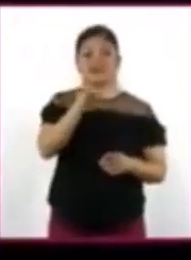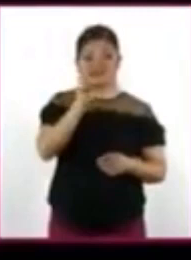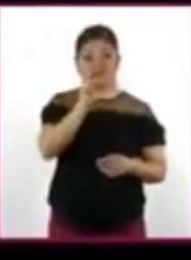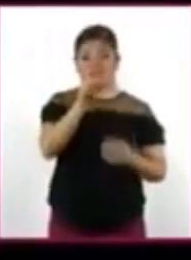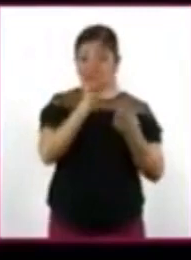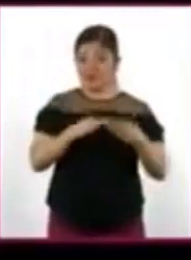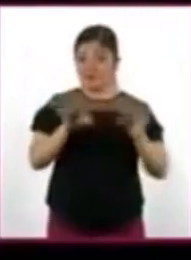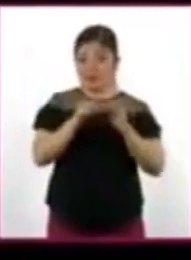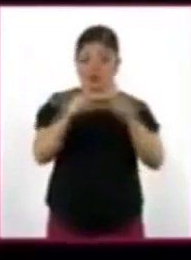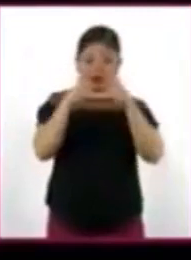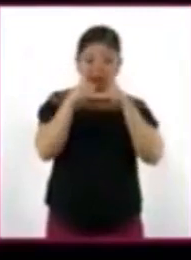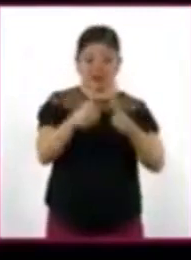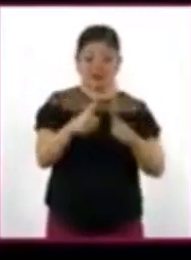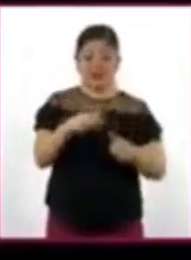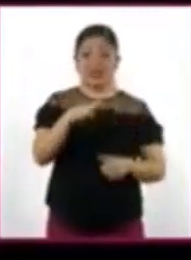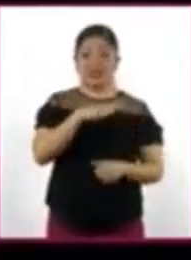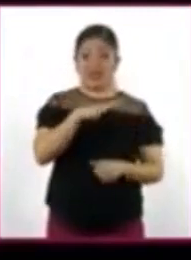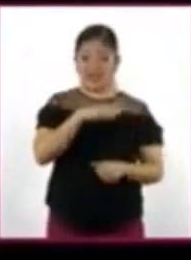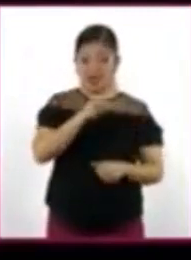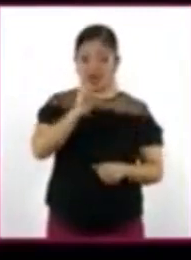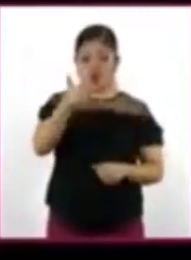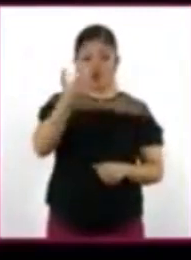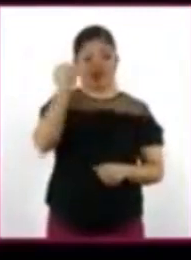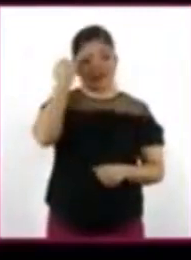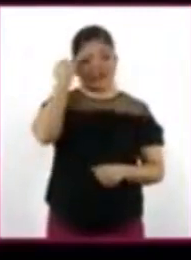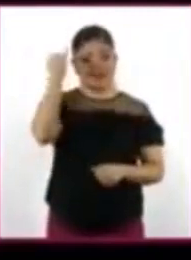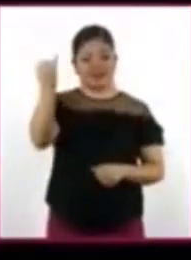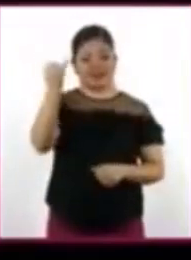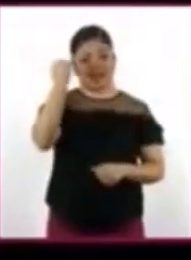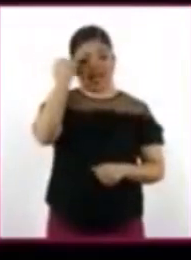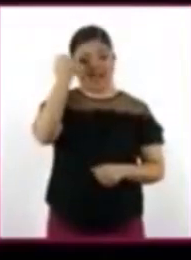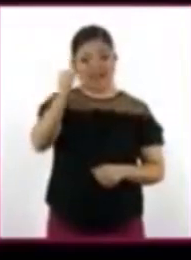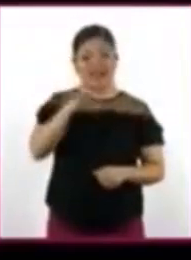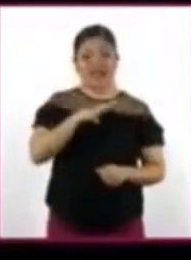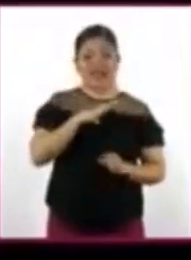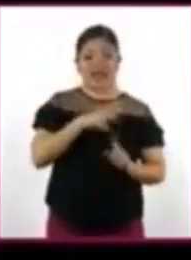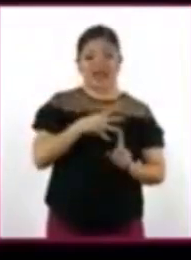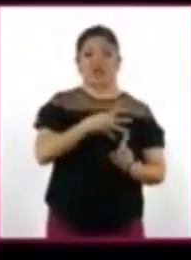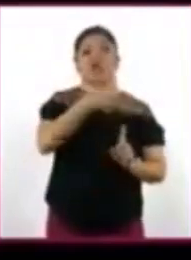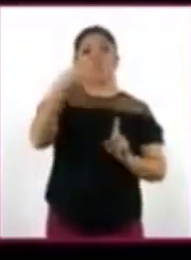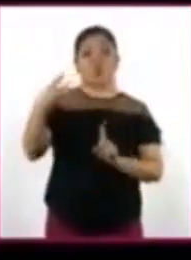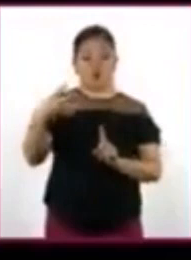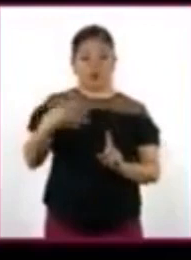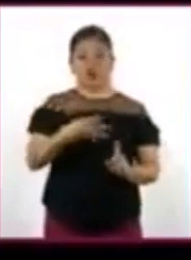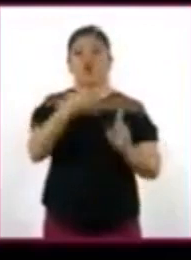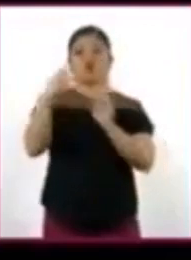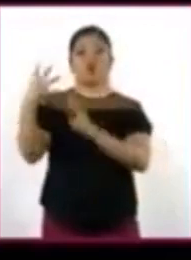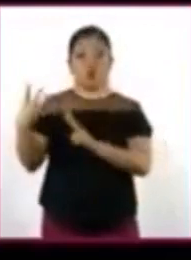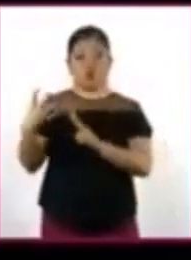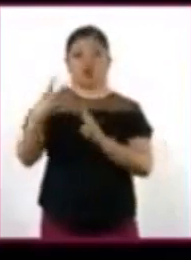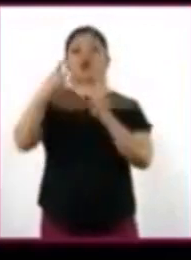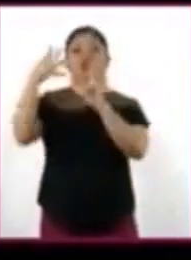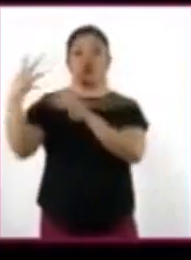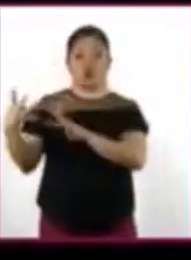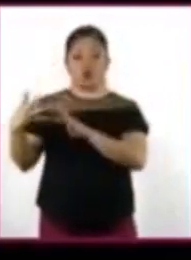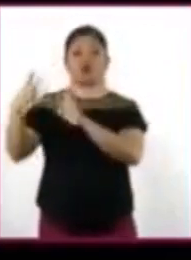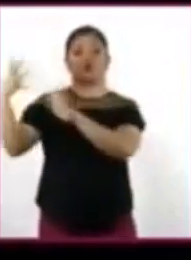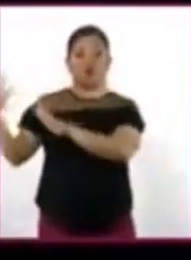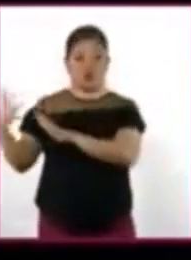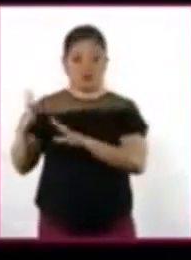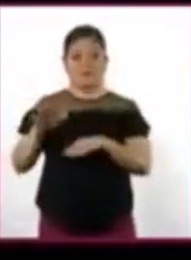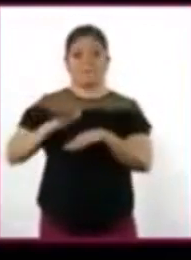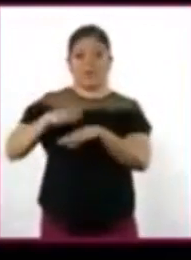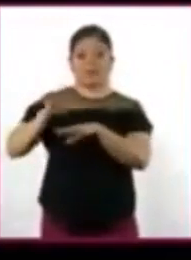muy importante, ¿eh? Por aquí va la idea. La idea es agregar columnas de 4 bloques. Así que déjenme escribirlo de esta manera para